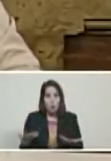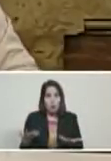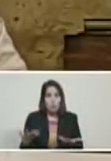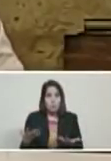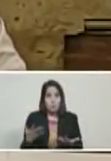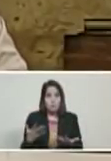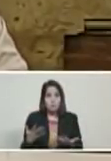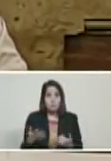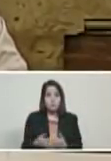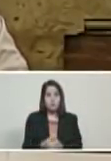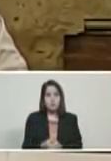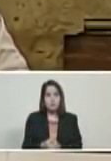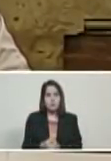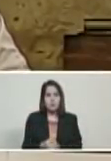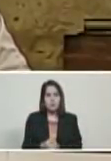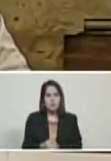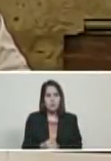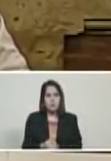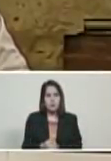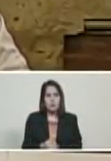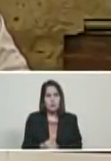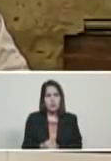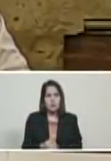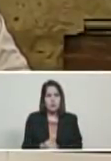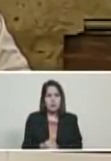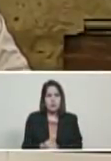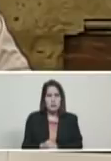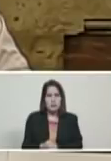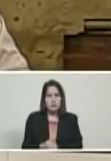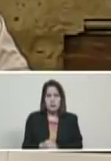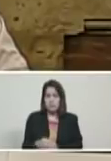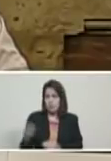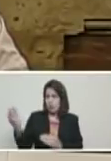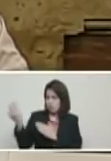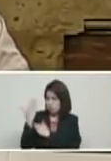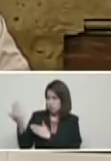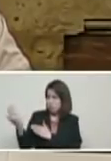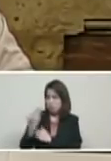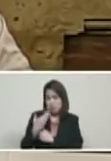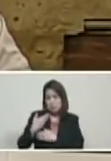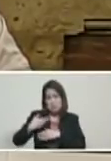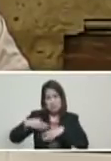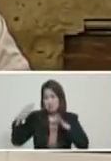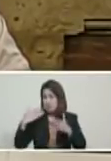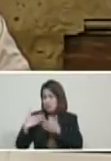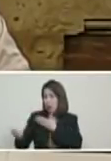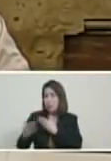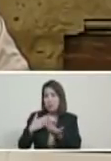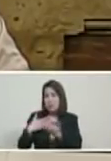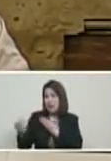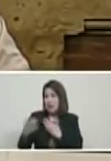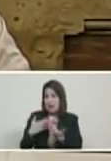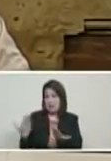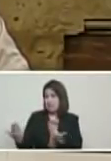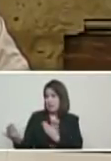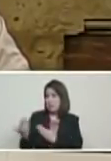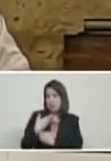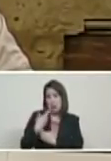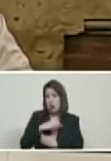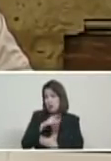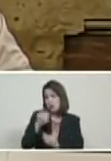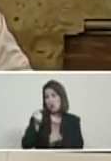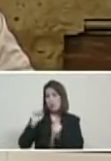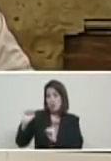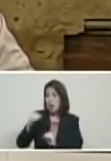criminales, pero con sanciones o sin sanciones, Venezuela lo que va es para adelante. A